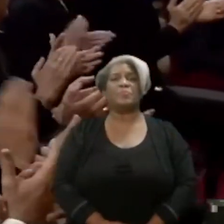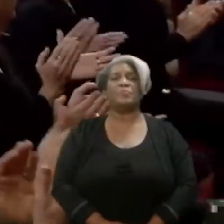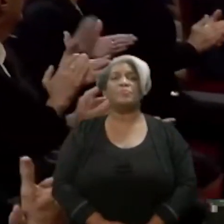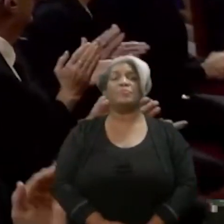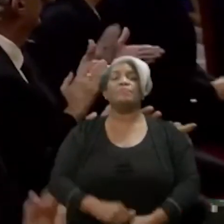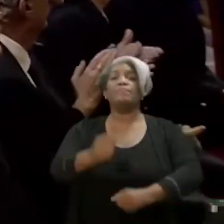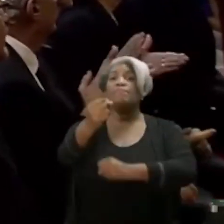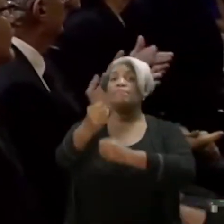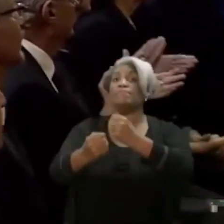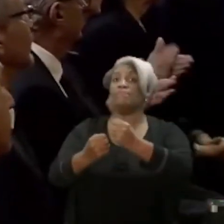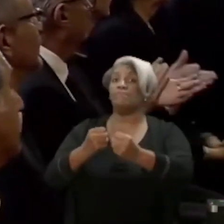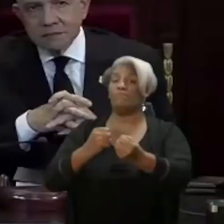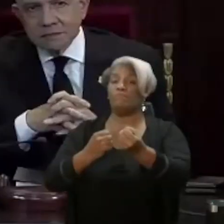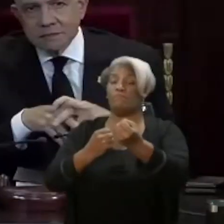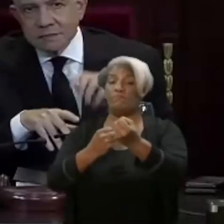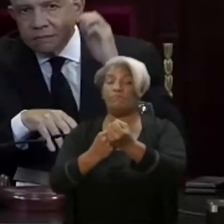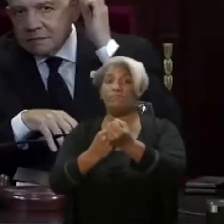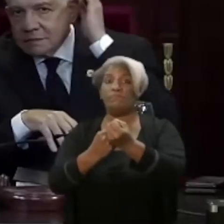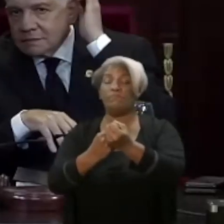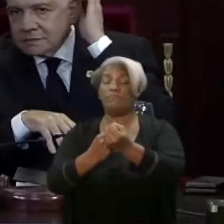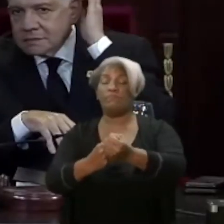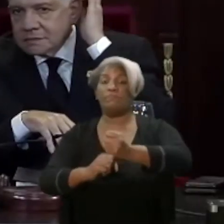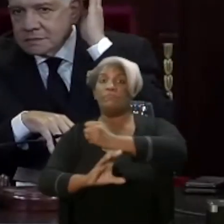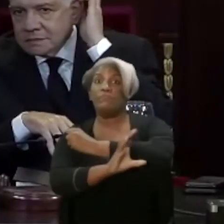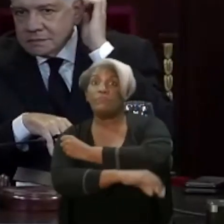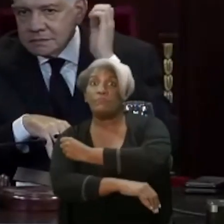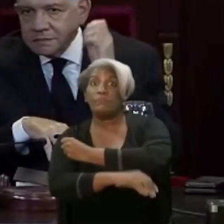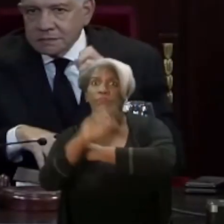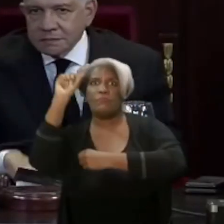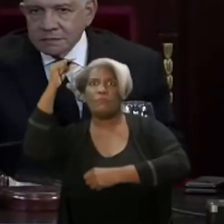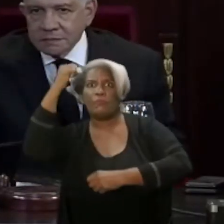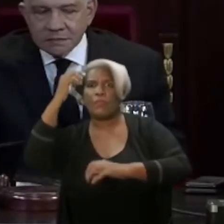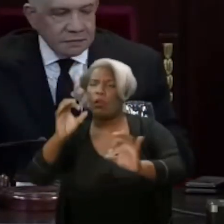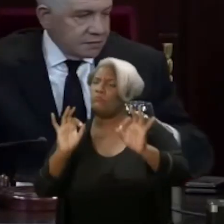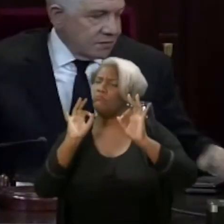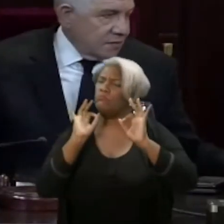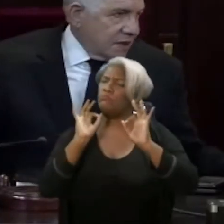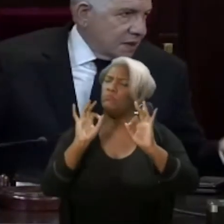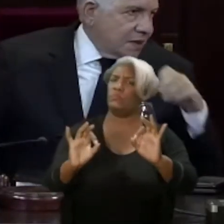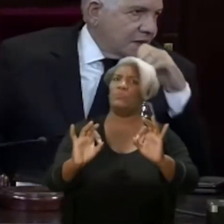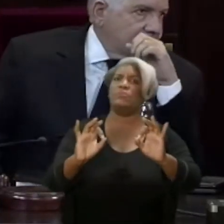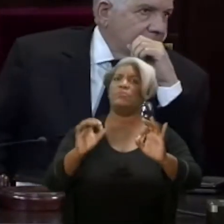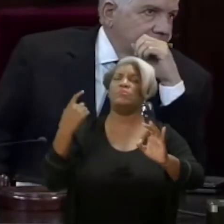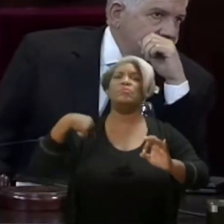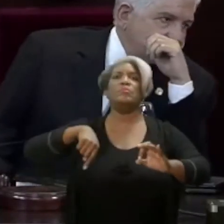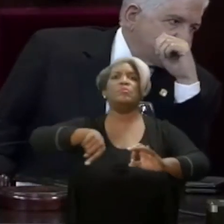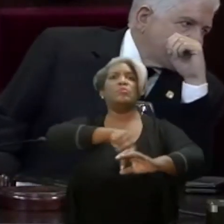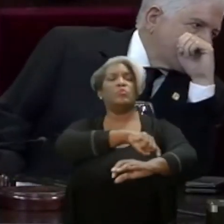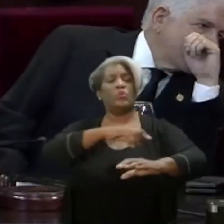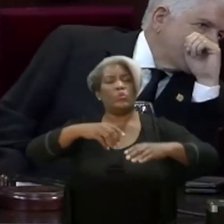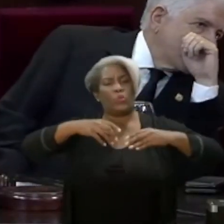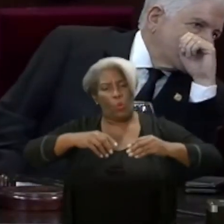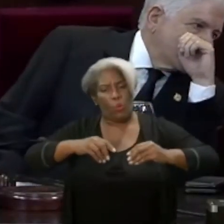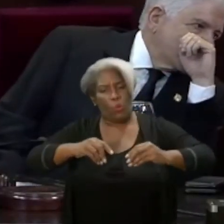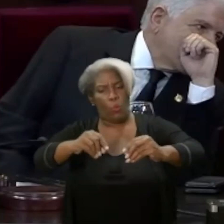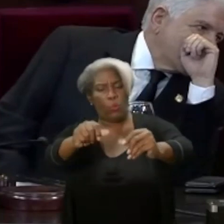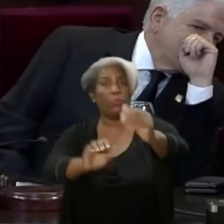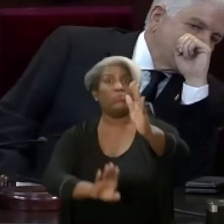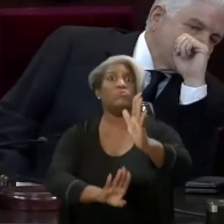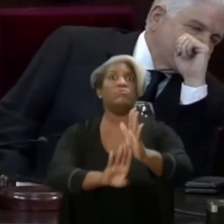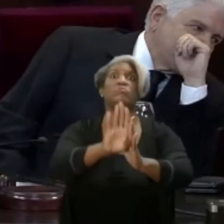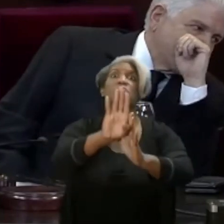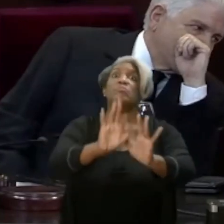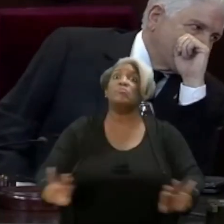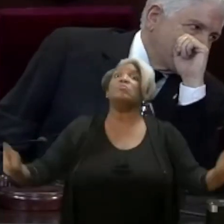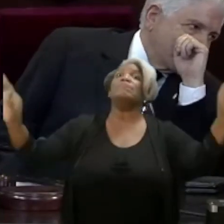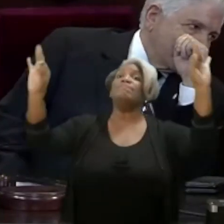El apoyo de nuestro gobierno al campo es incuestionable. Para nosotros la producción agropecuaria es fundamental y estratégica. Y